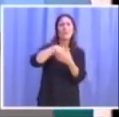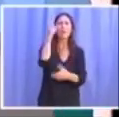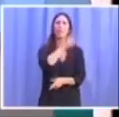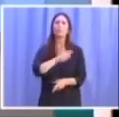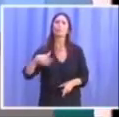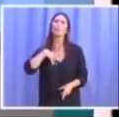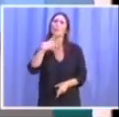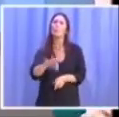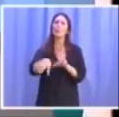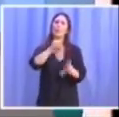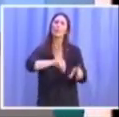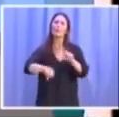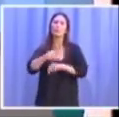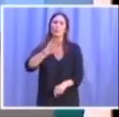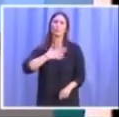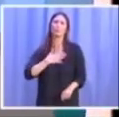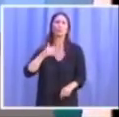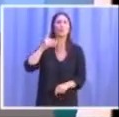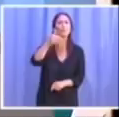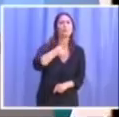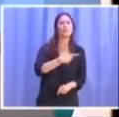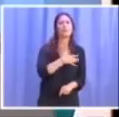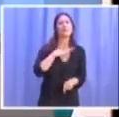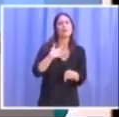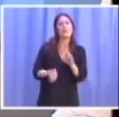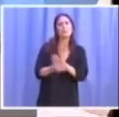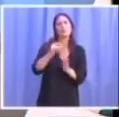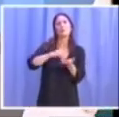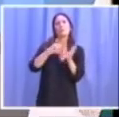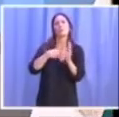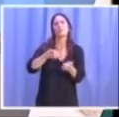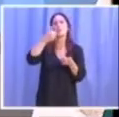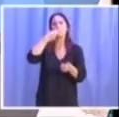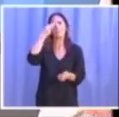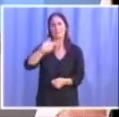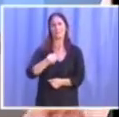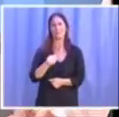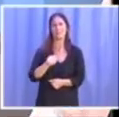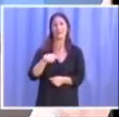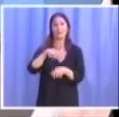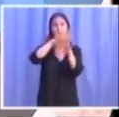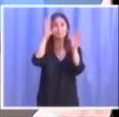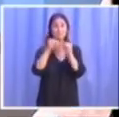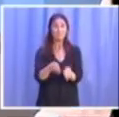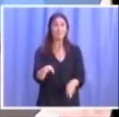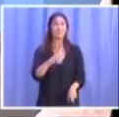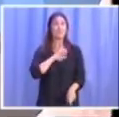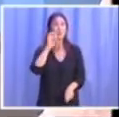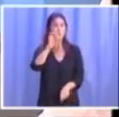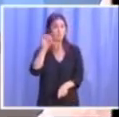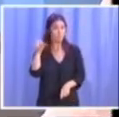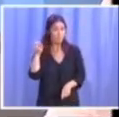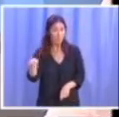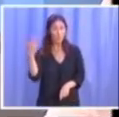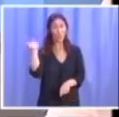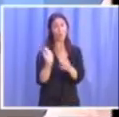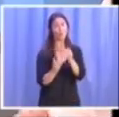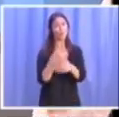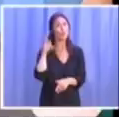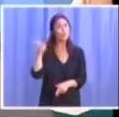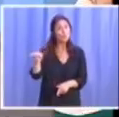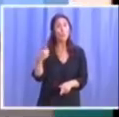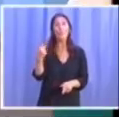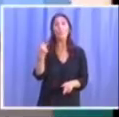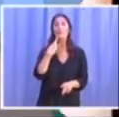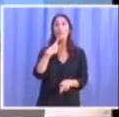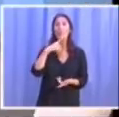puedan decidir sobre su propio destino y qué proyectos les conviene más. Dicho eso, señor Pérez, usted el otro día decía que,